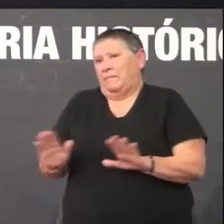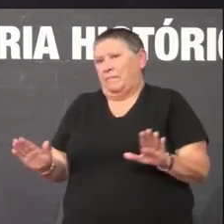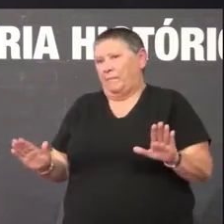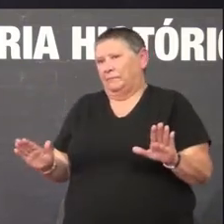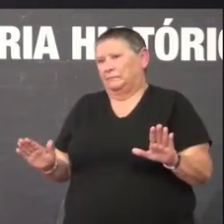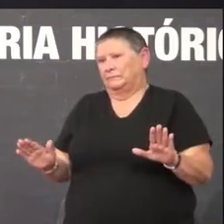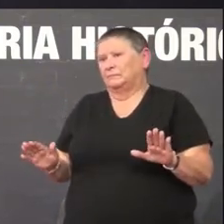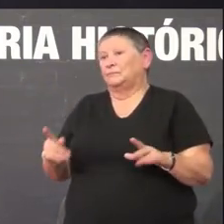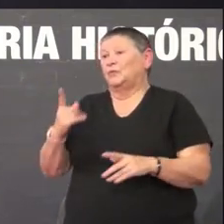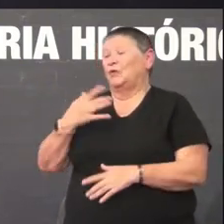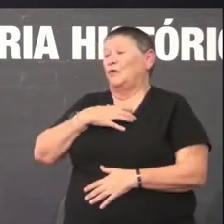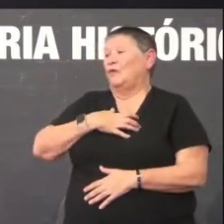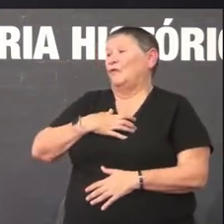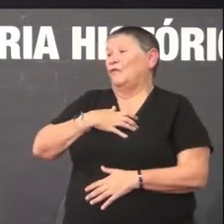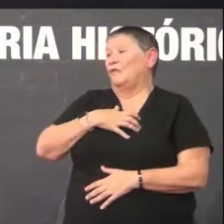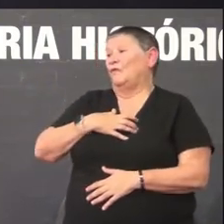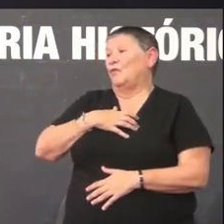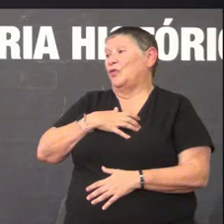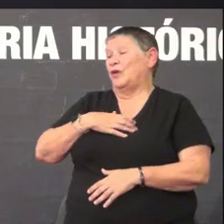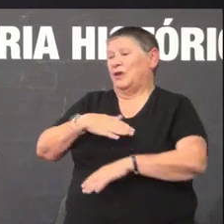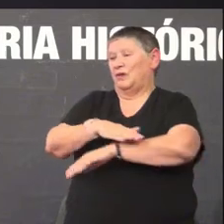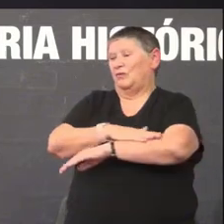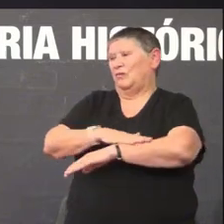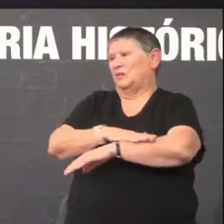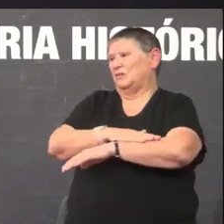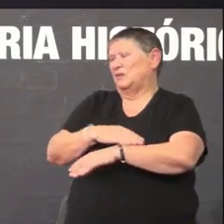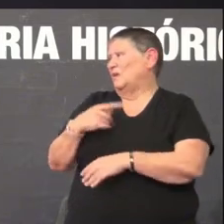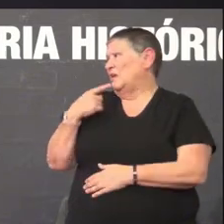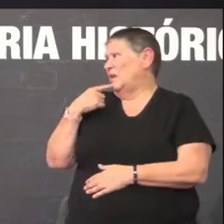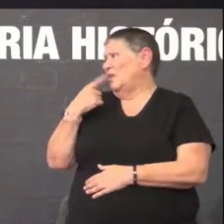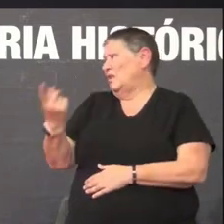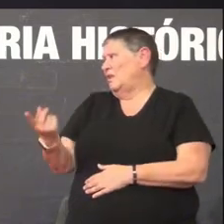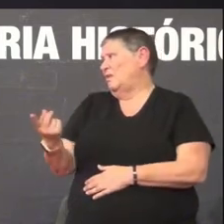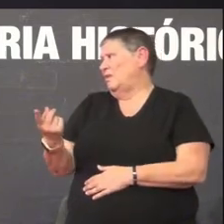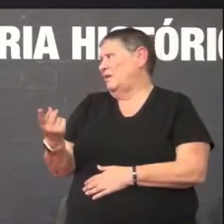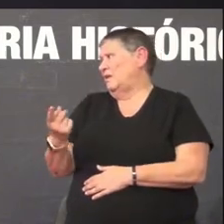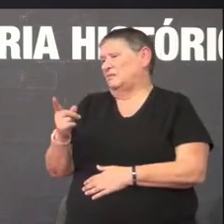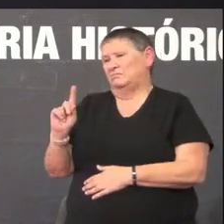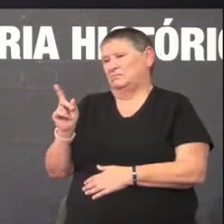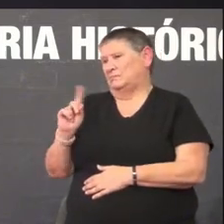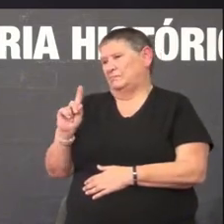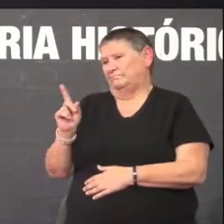Y un funcionario del Estado le dice, Alberto Sainz, le dice no.